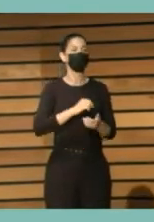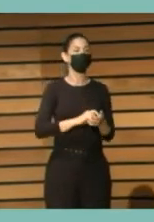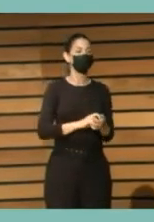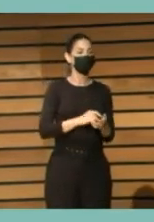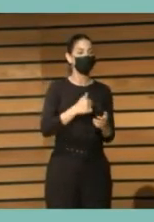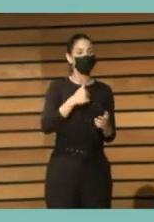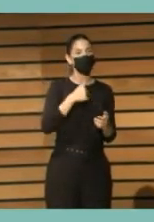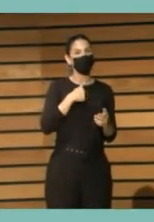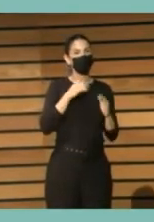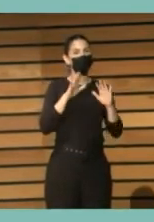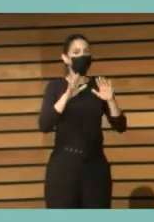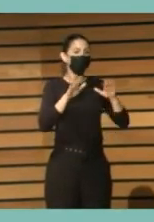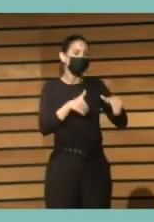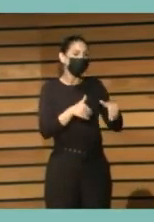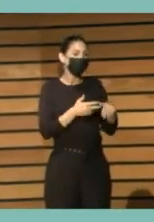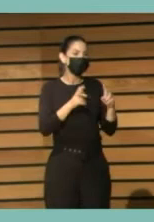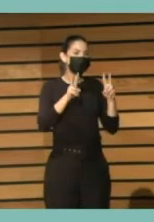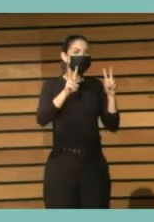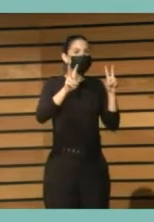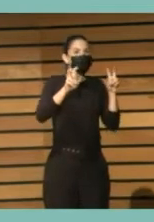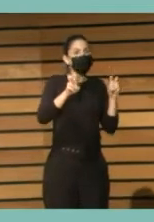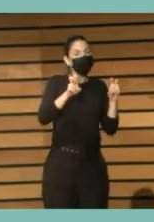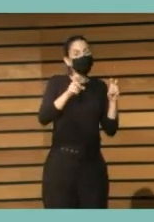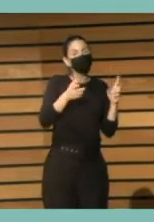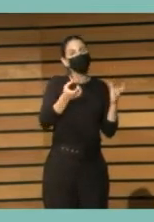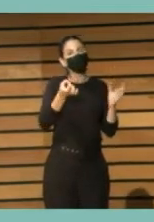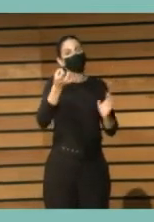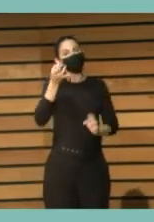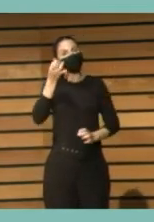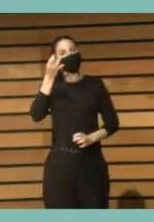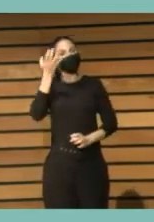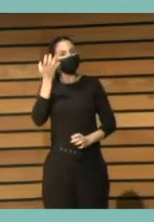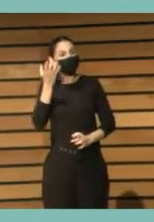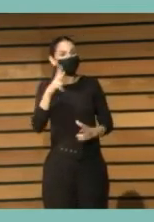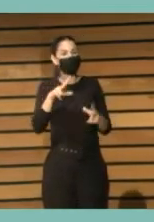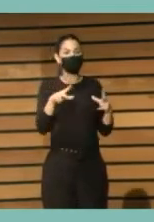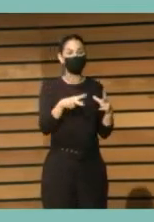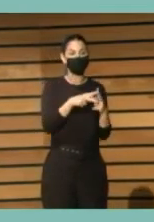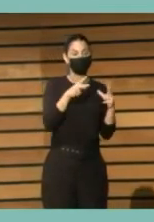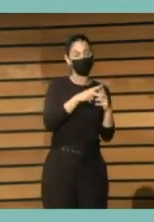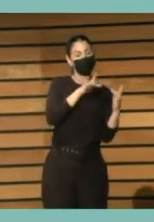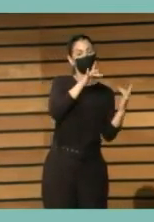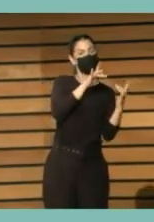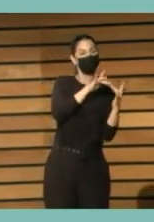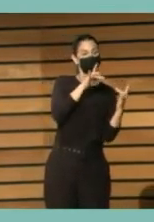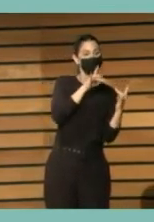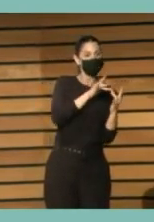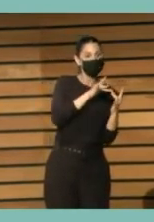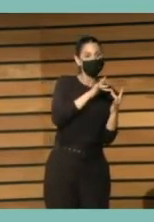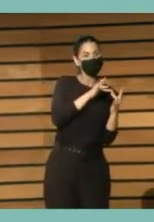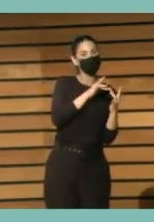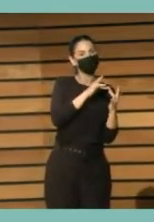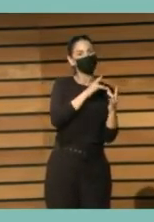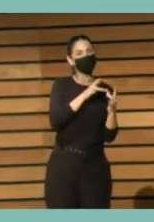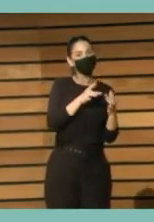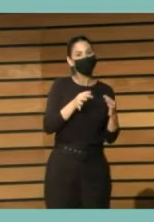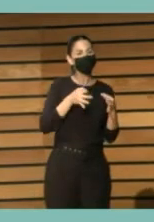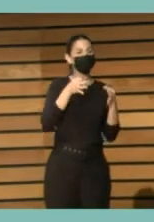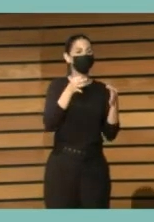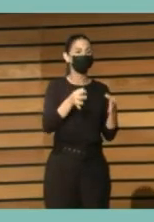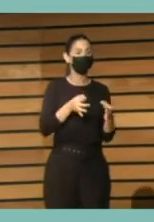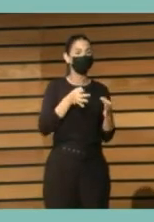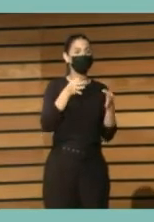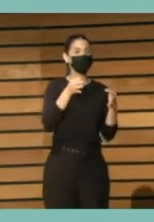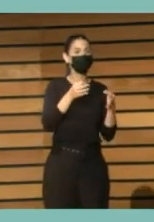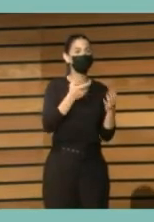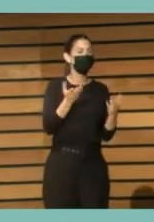poco contra esta idea de lo social, siempre con el punto de vista, con el